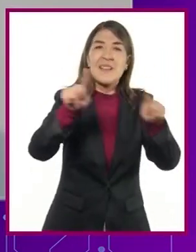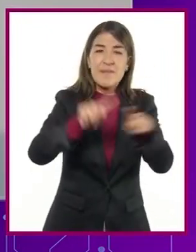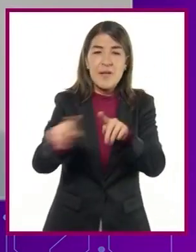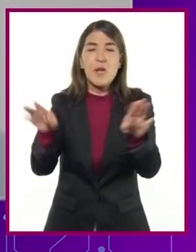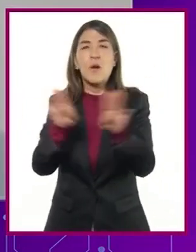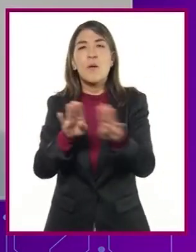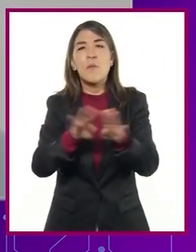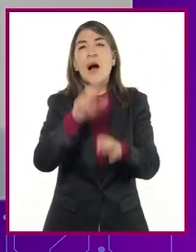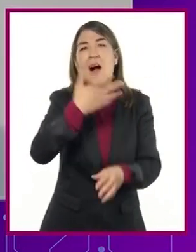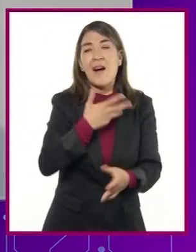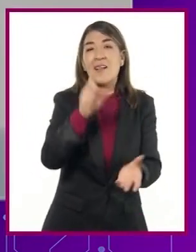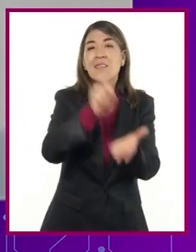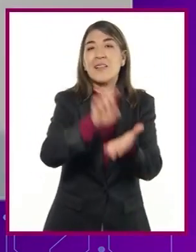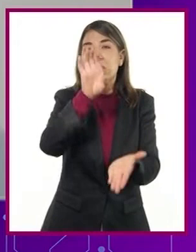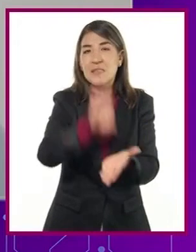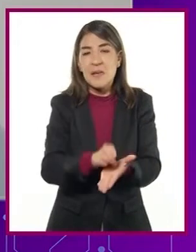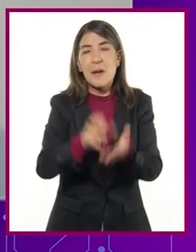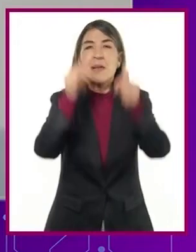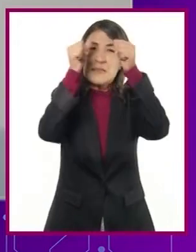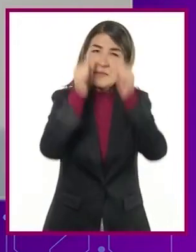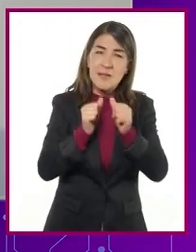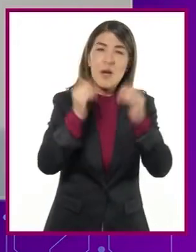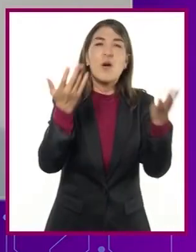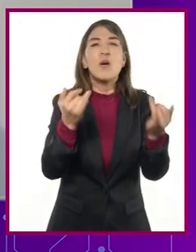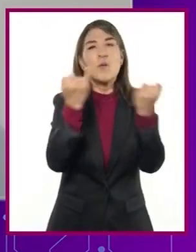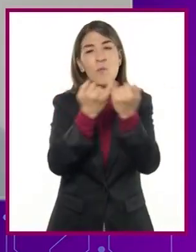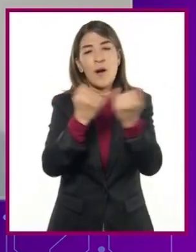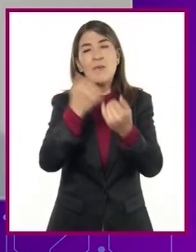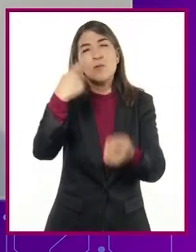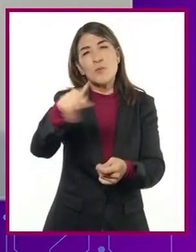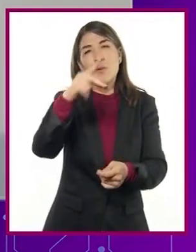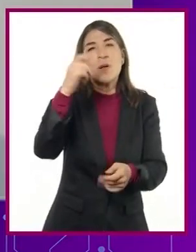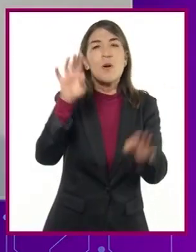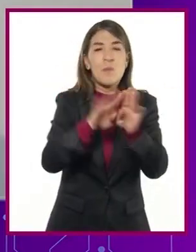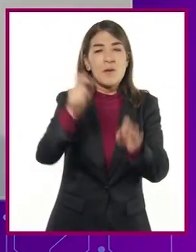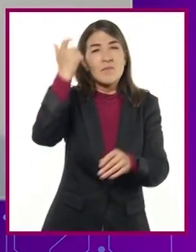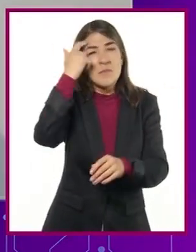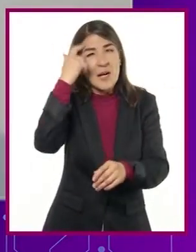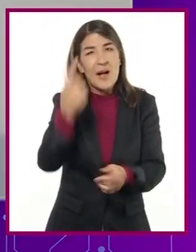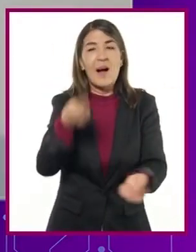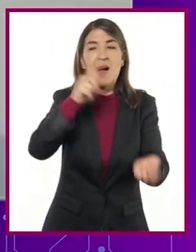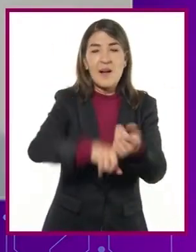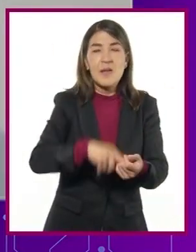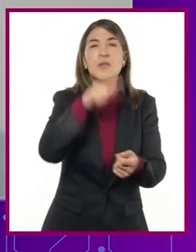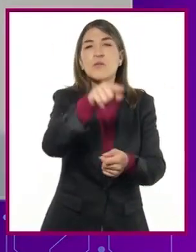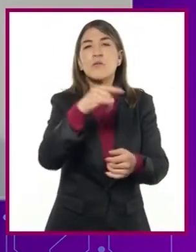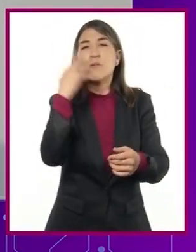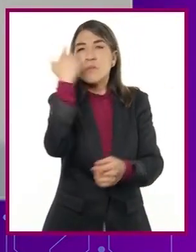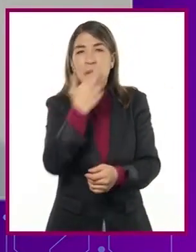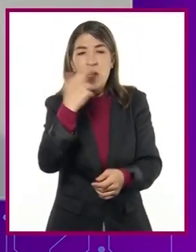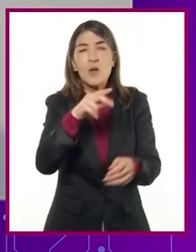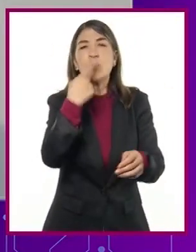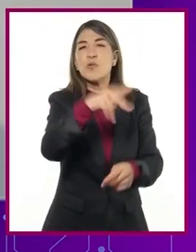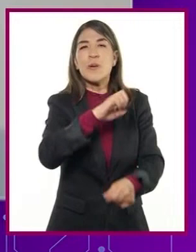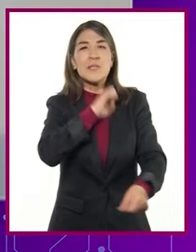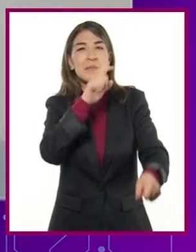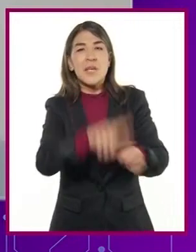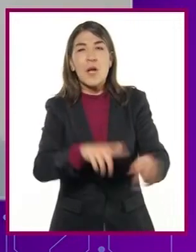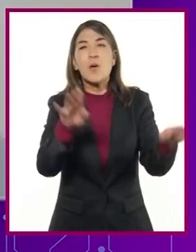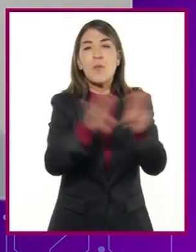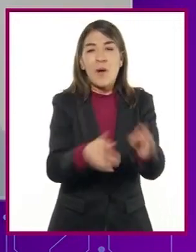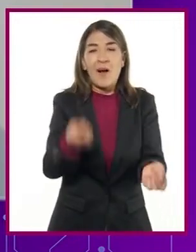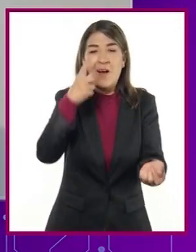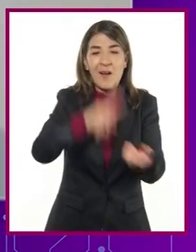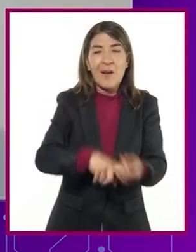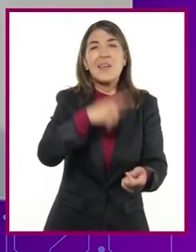presentan una discapacidad como la visual o la intelectual, o que tienen un diagnóstico específico que genere